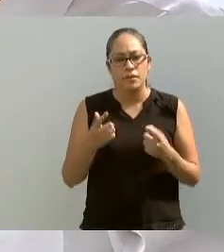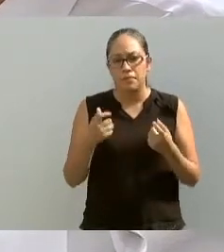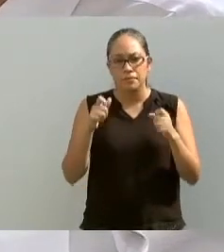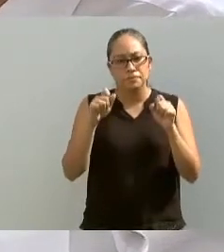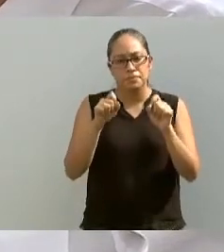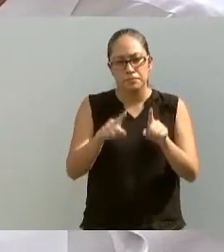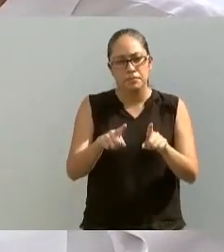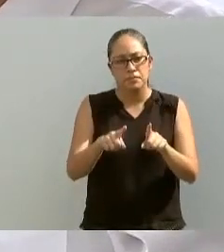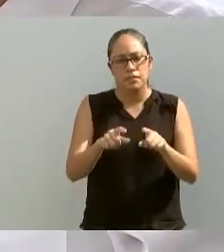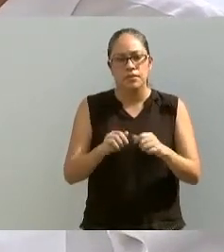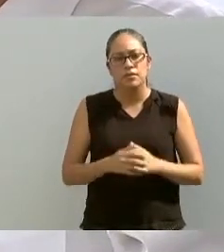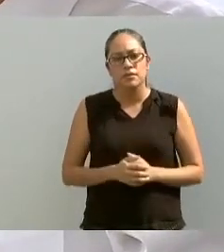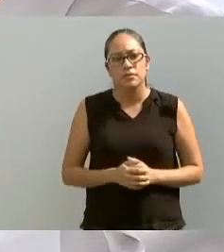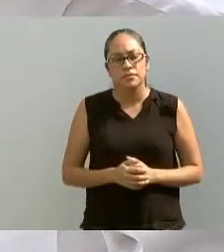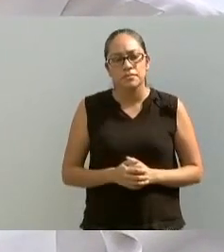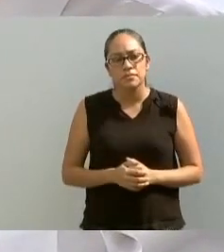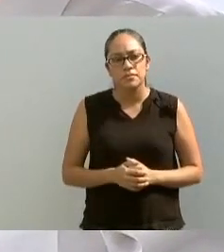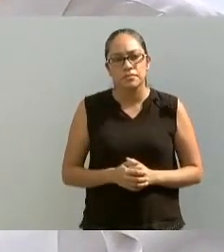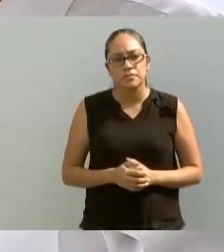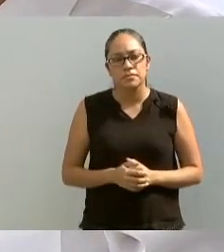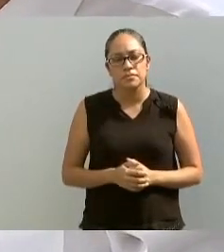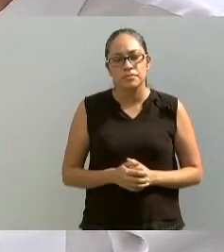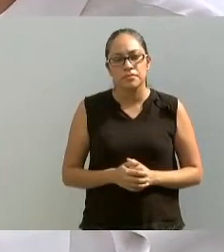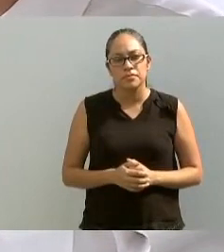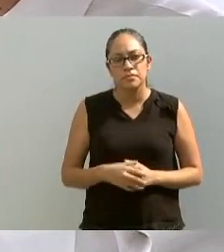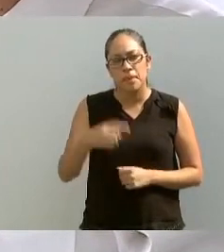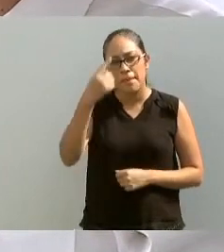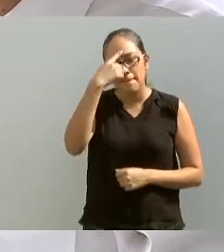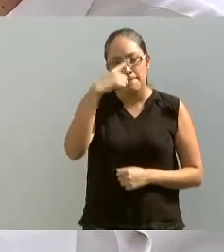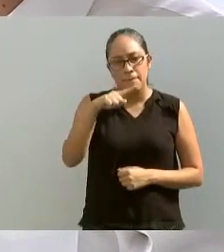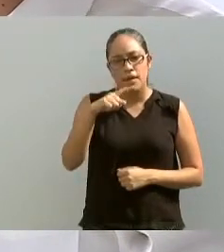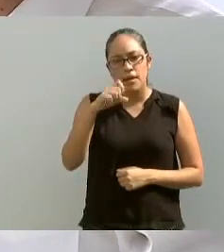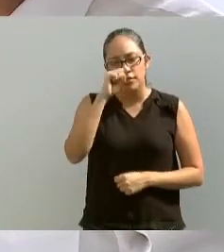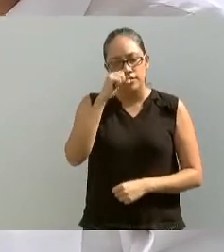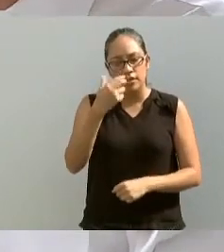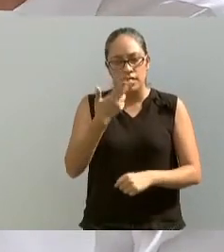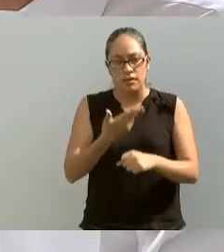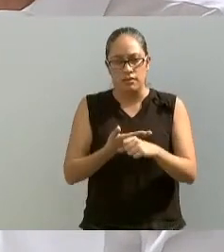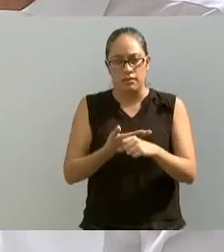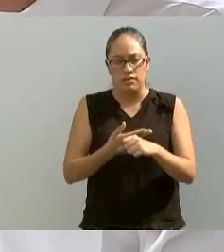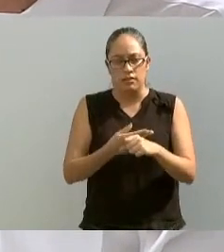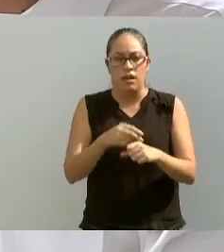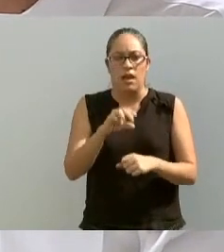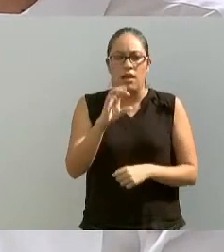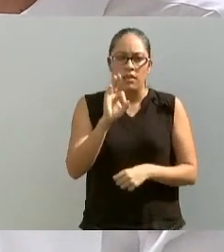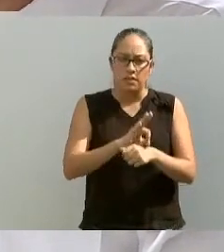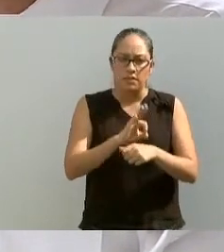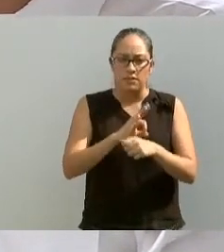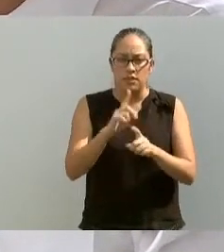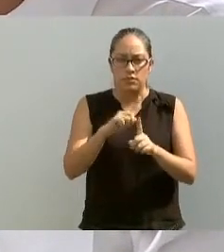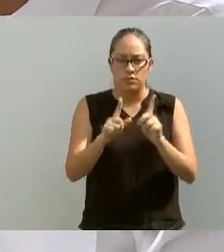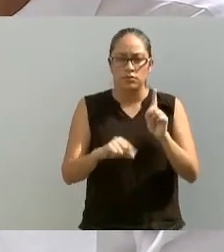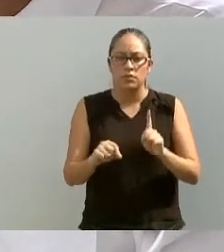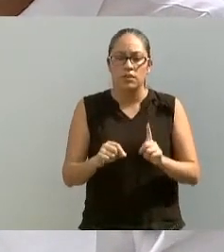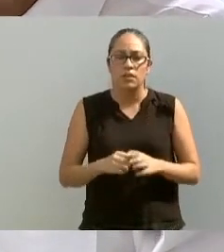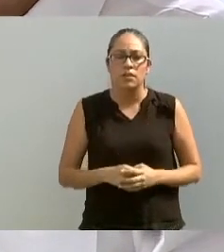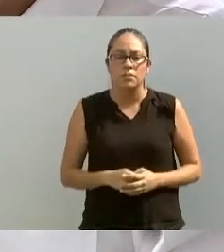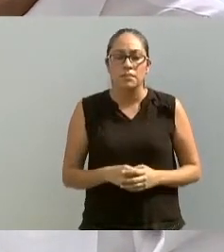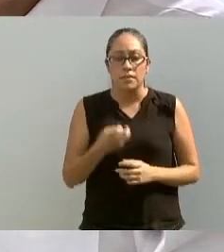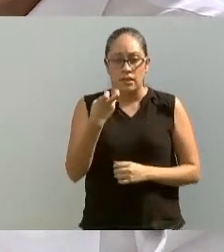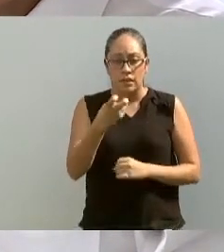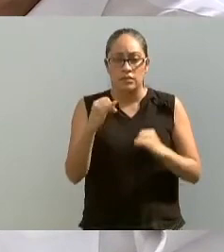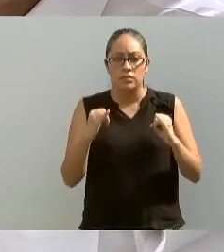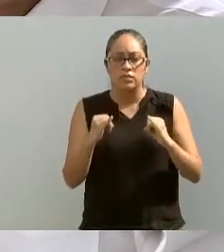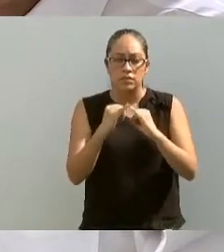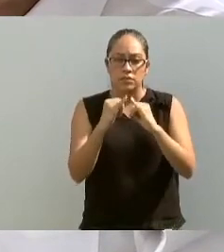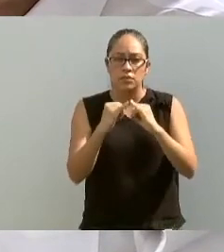mismo en el caso de la Secretaría de la Defensa Nacional, que es una institución